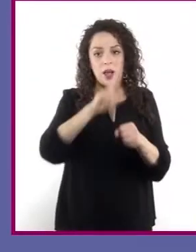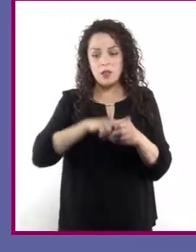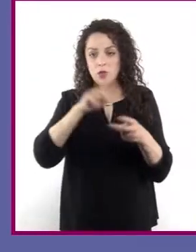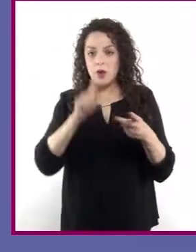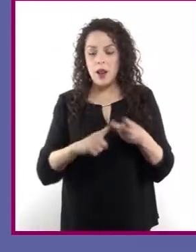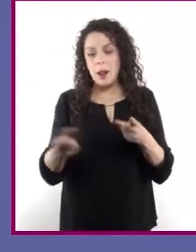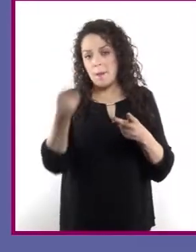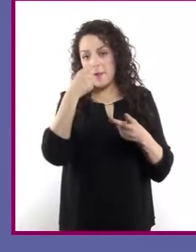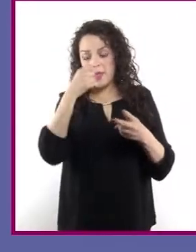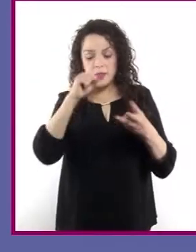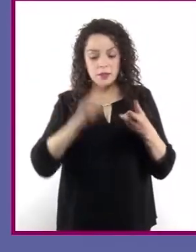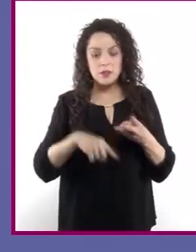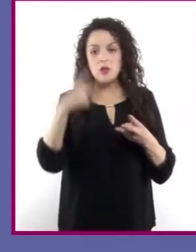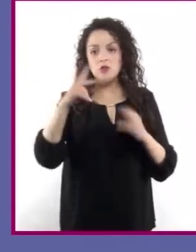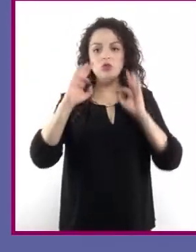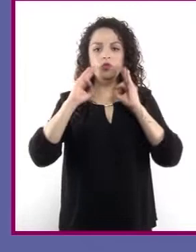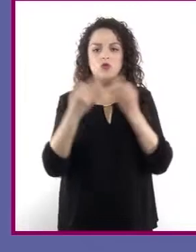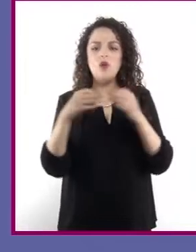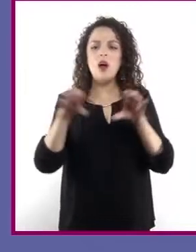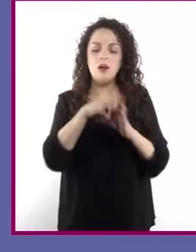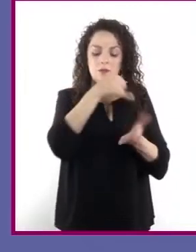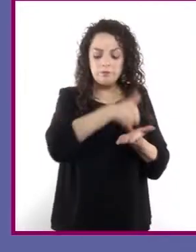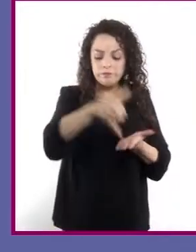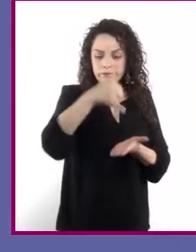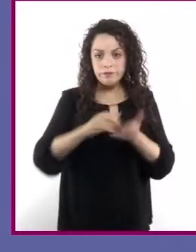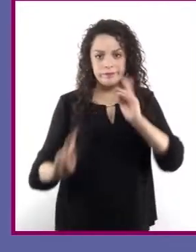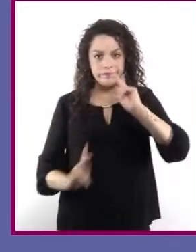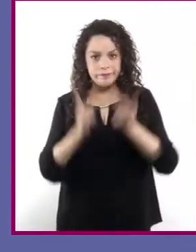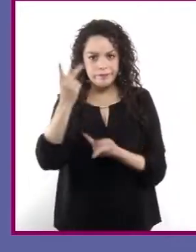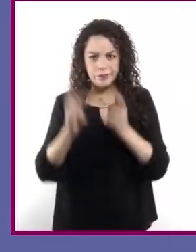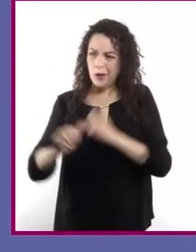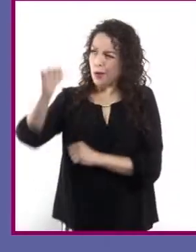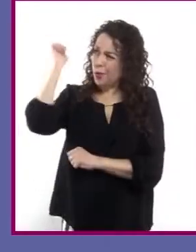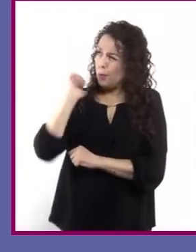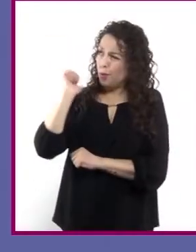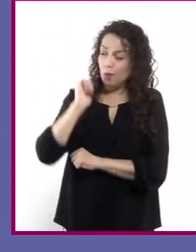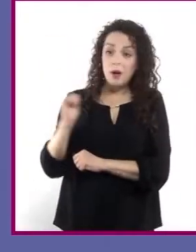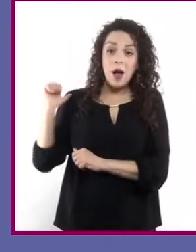las técnicas de cultivo, desde hace siglos y hasta la actualidad.